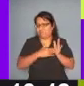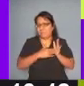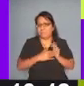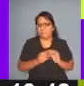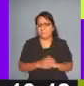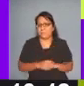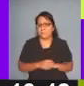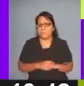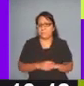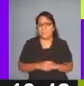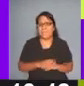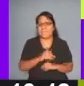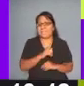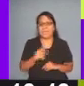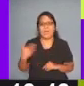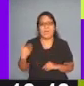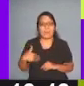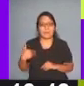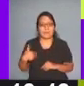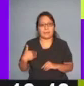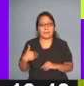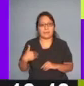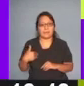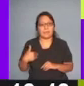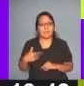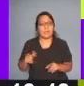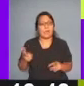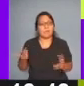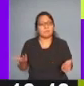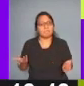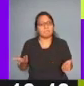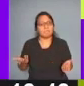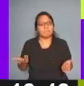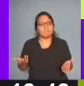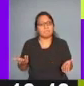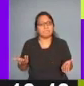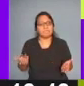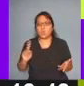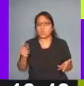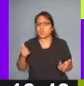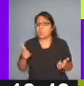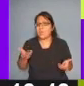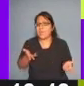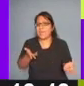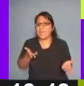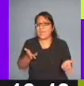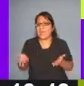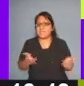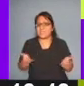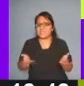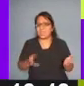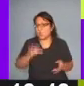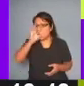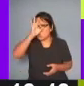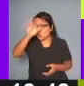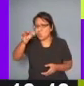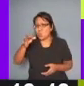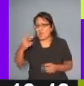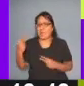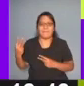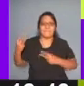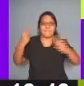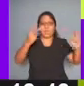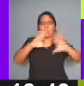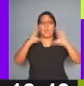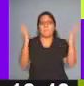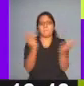años ni actualización en la materia. No asistió a ningún tipo de congreso internacional. Ahora hay uno, creo